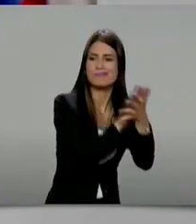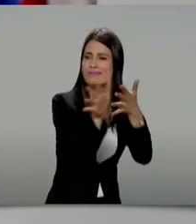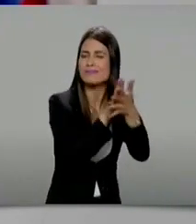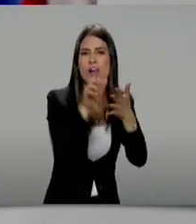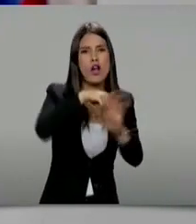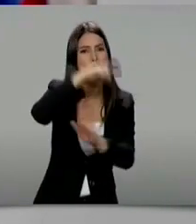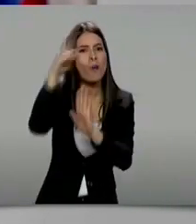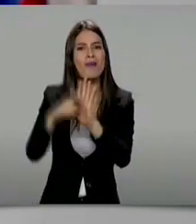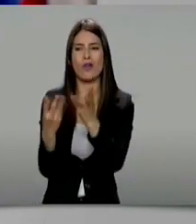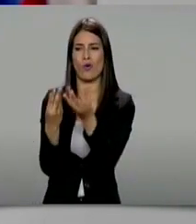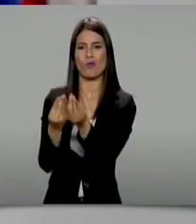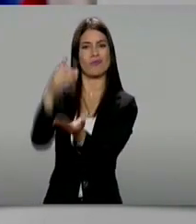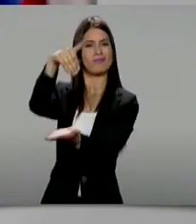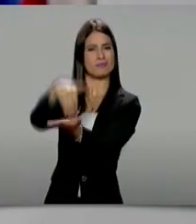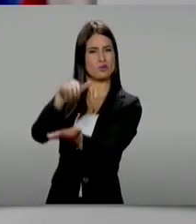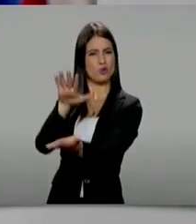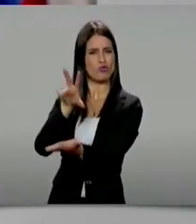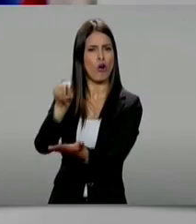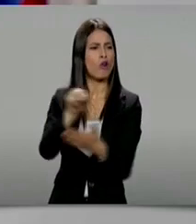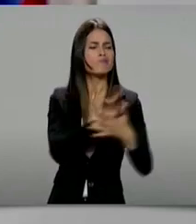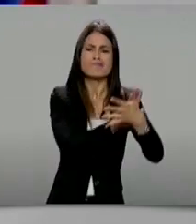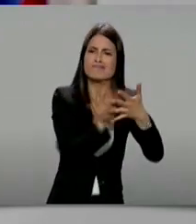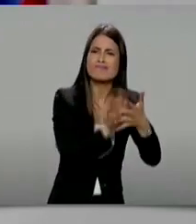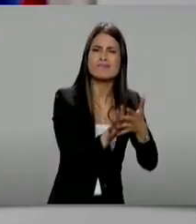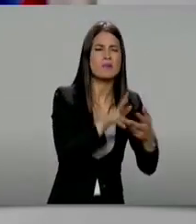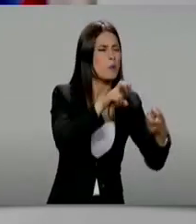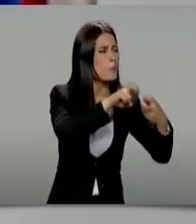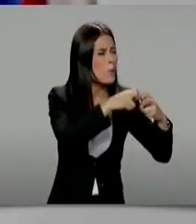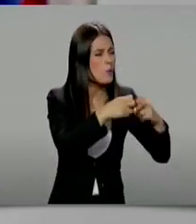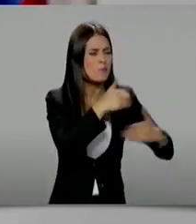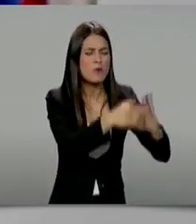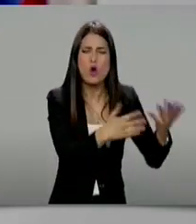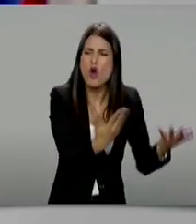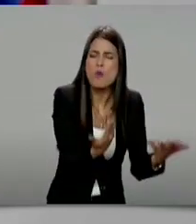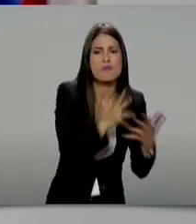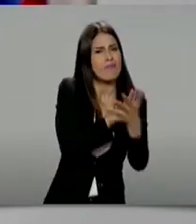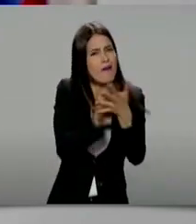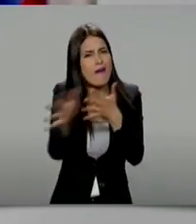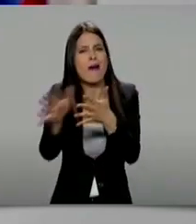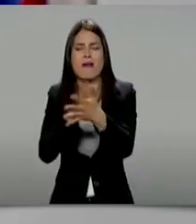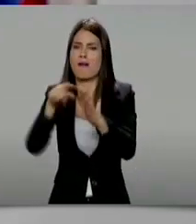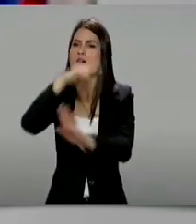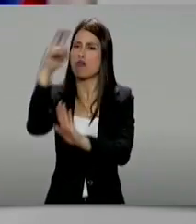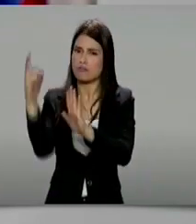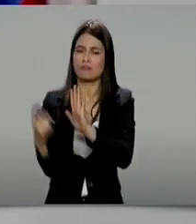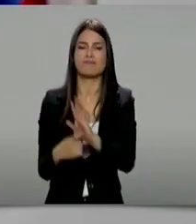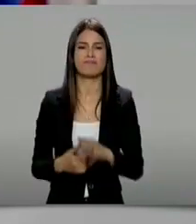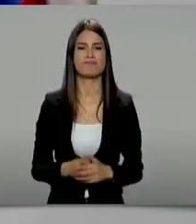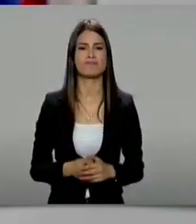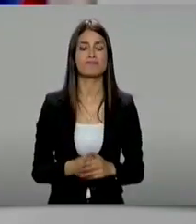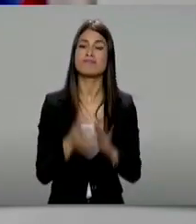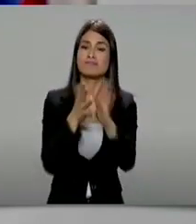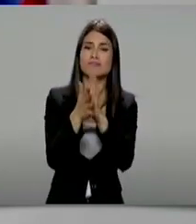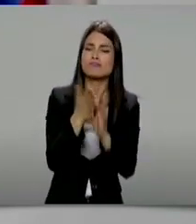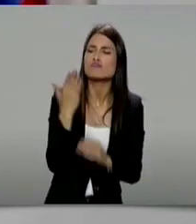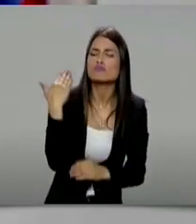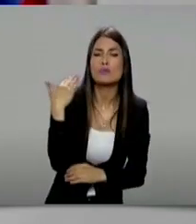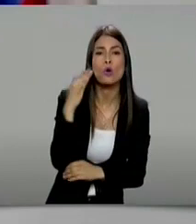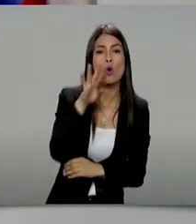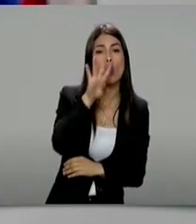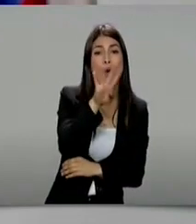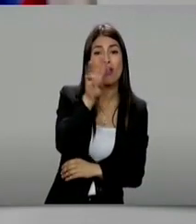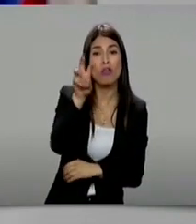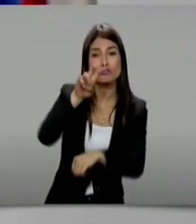sobre los avances y dificultades de de este ejercicio las últimas 48 horas fueron especialmente